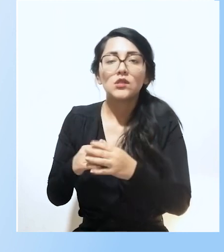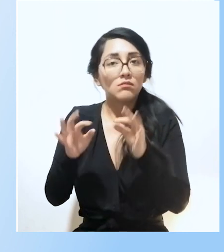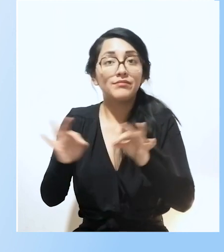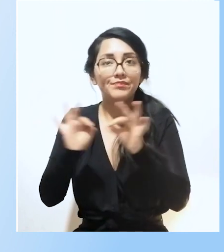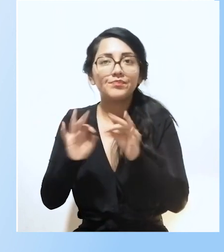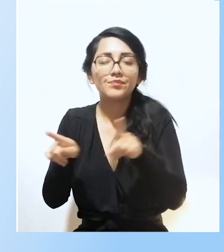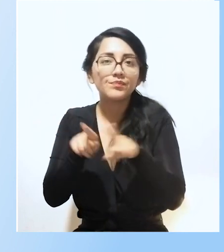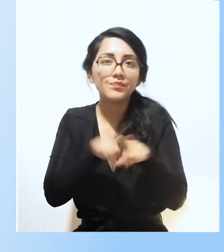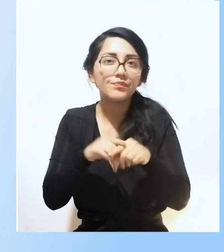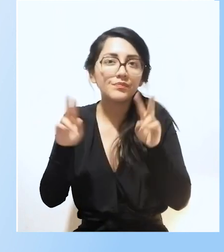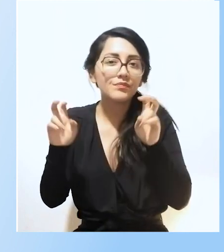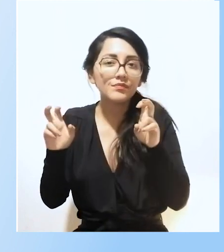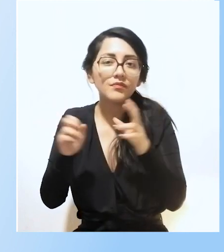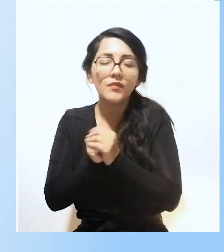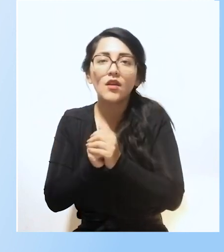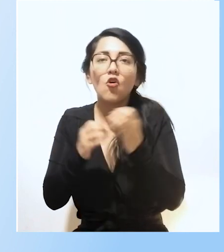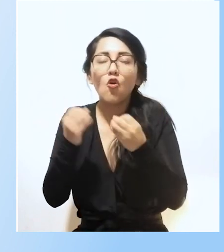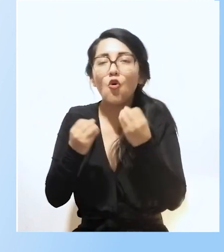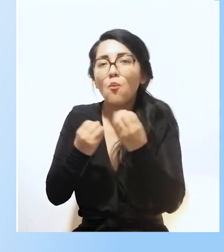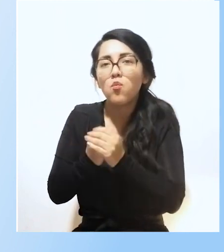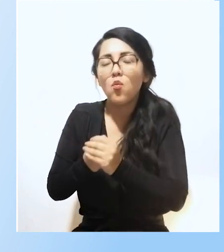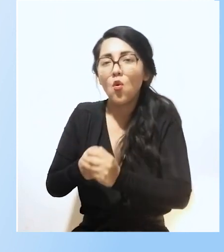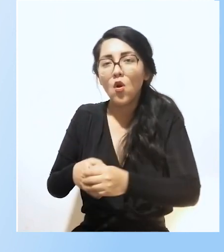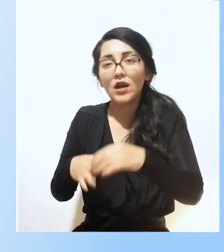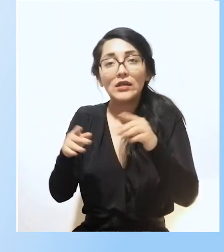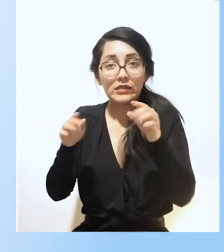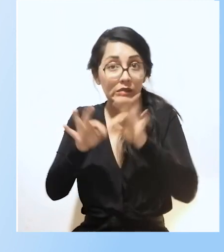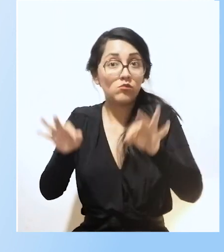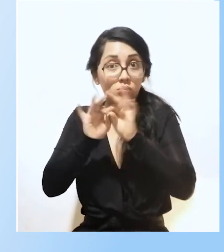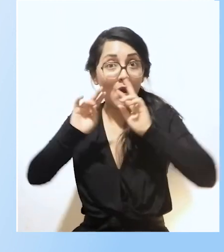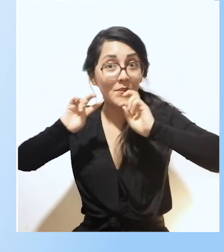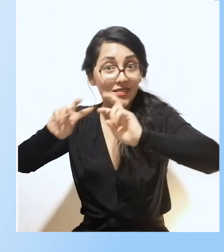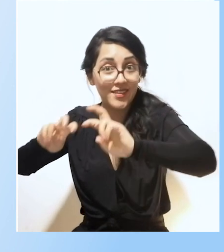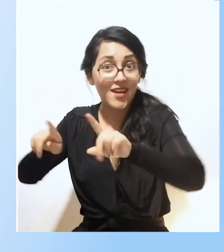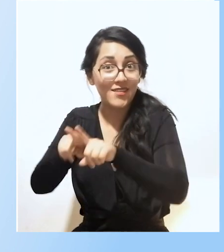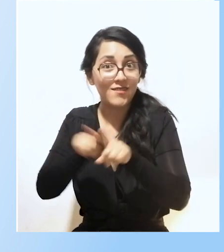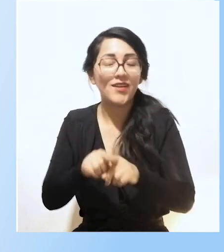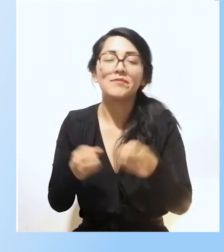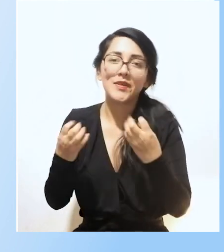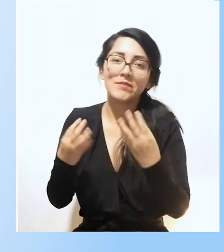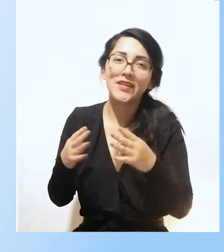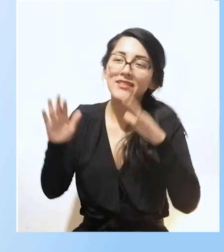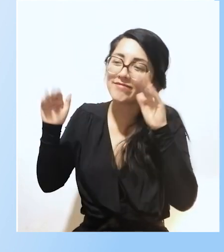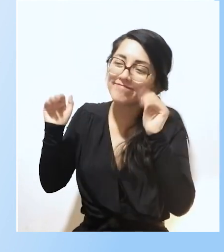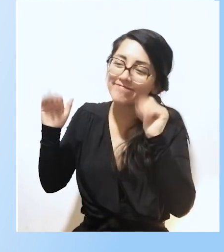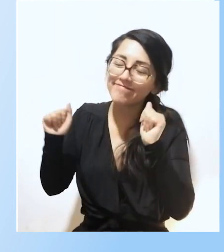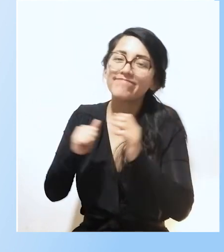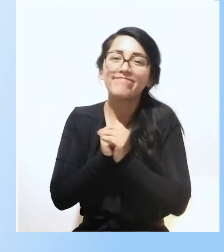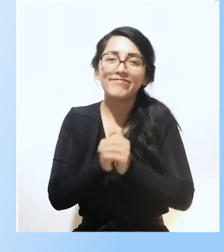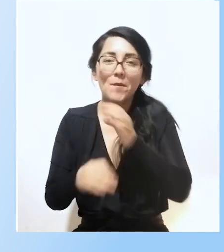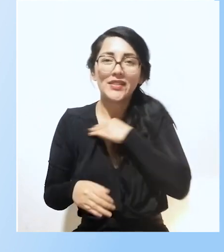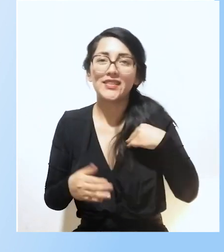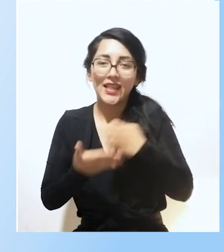importante lo que recoges no solo en la línea de formación, sino también la pedagogía hospitalaria en la línea de la investigación. Con esto nos despedimos a nombre